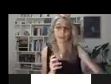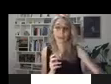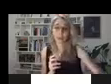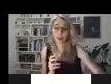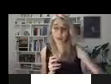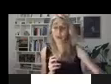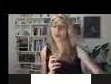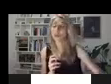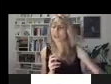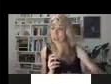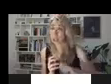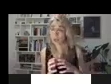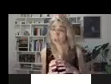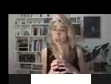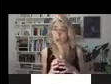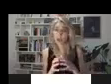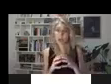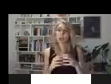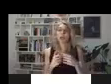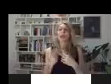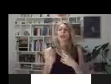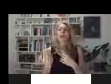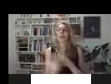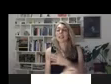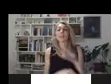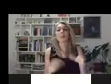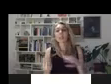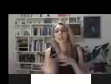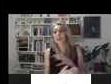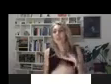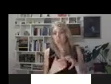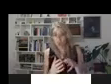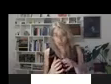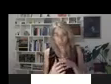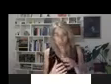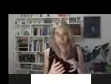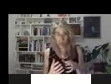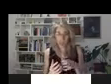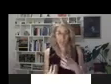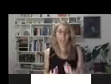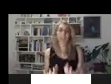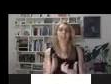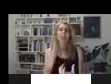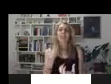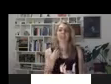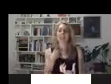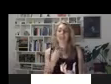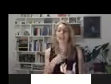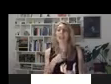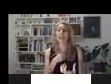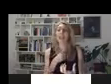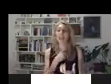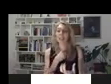estamos en un mercado tan reducido, esa información circula rápidamente. Y el